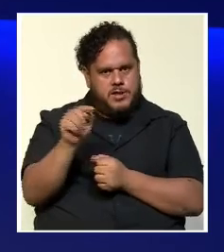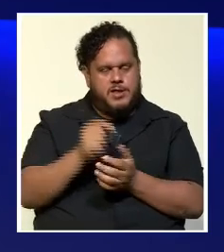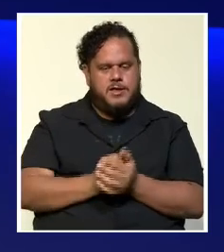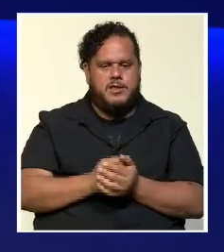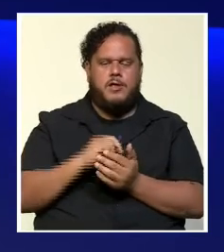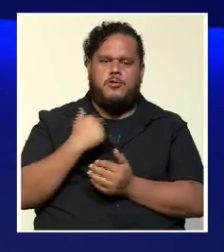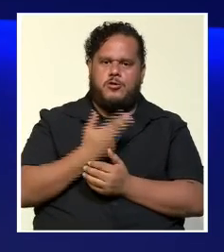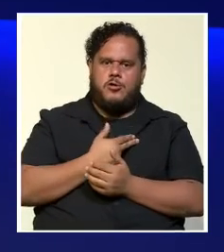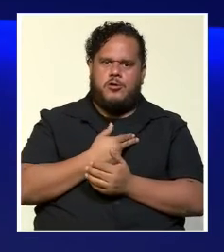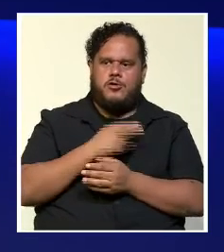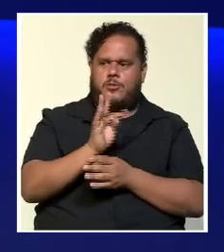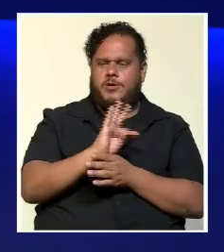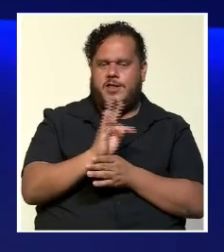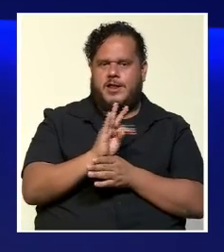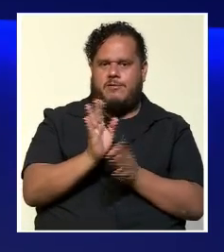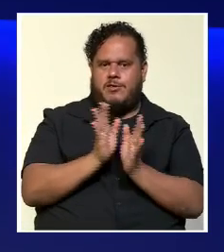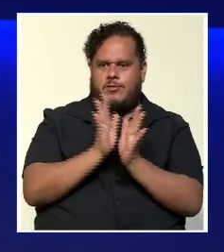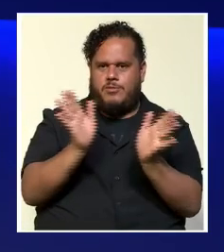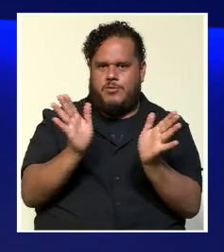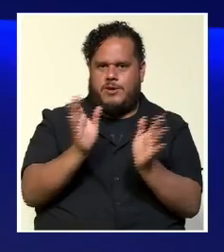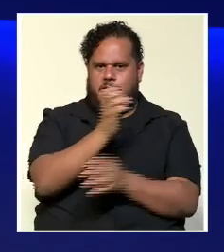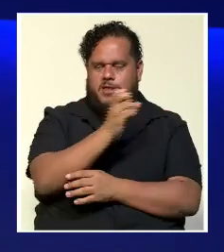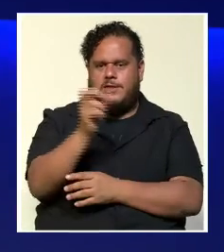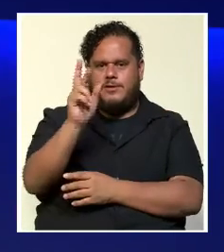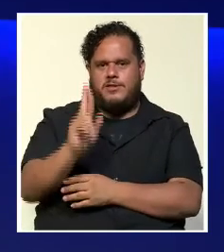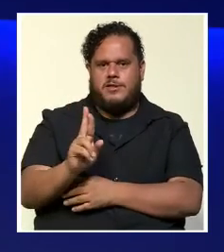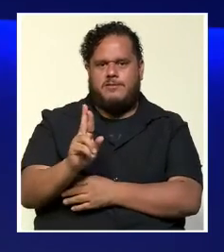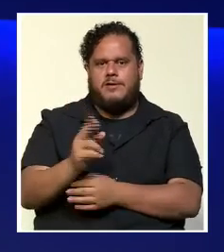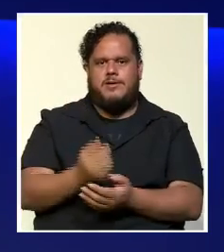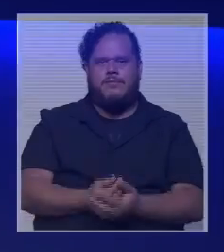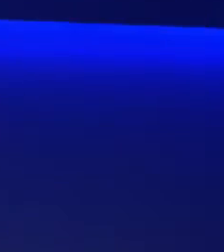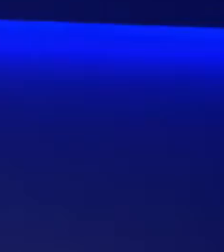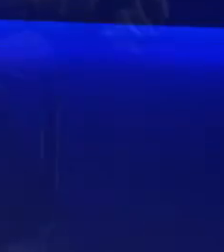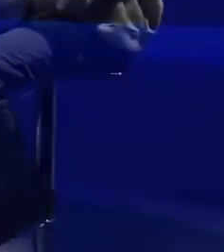trabajamos para usted. Somos la televisión pública de Costa Rica.